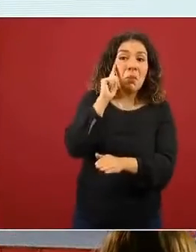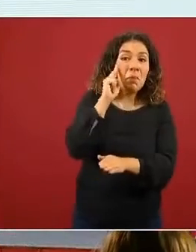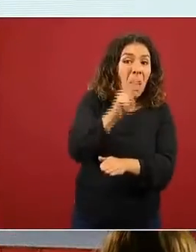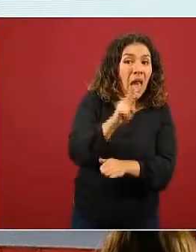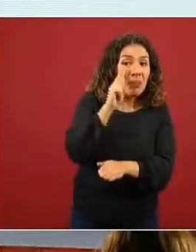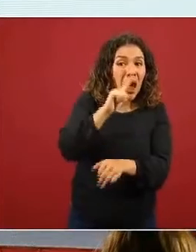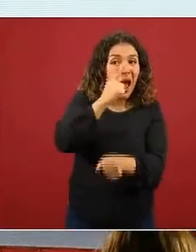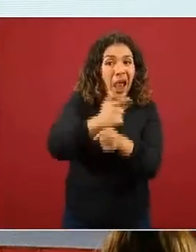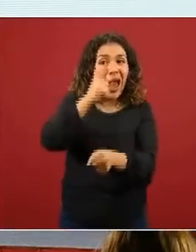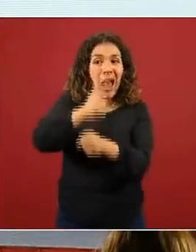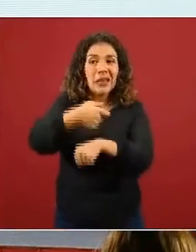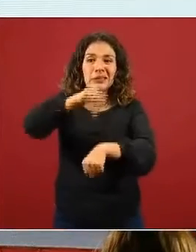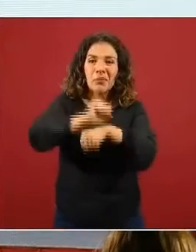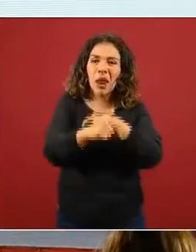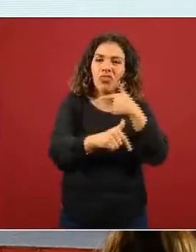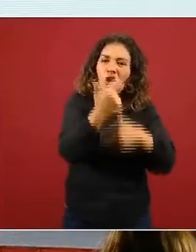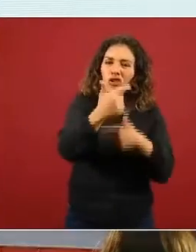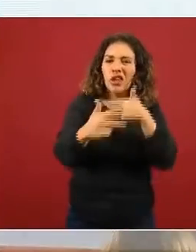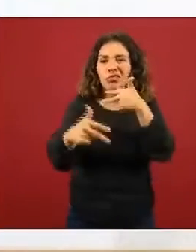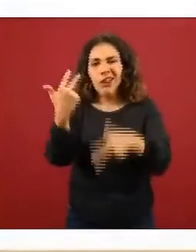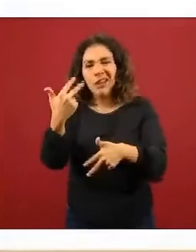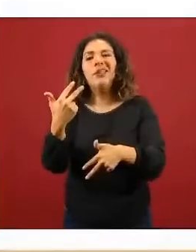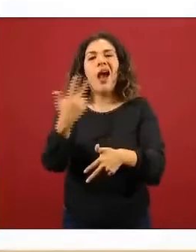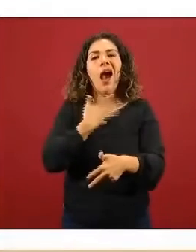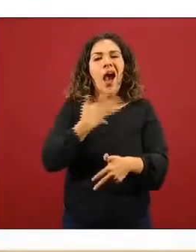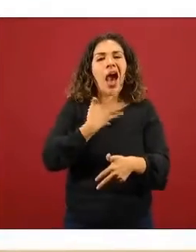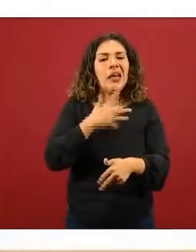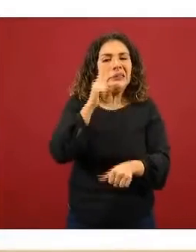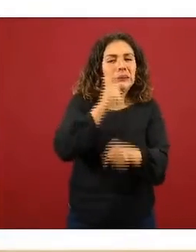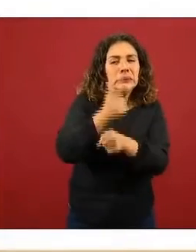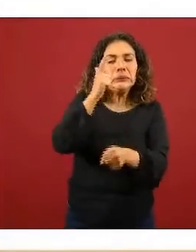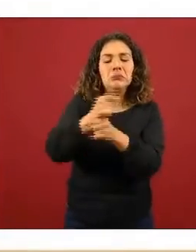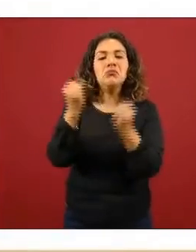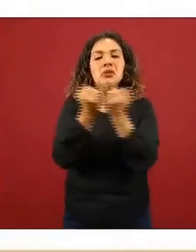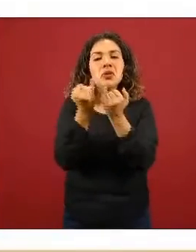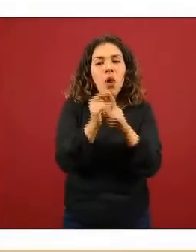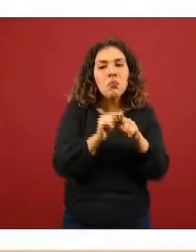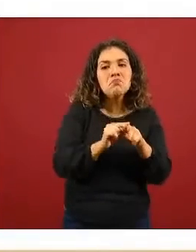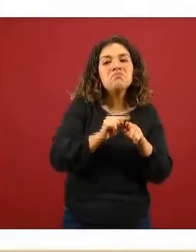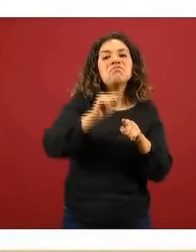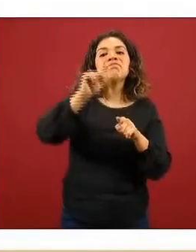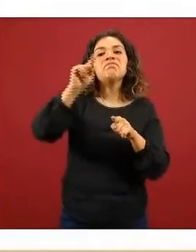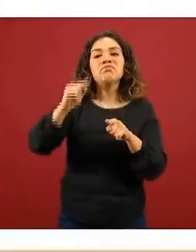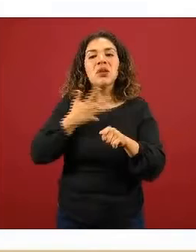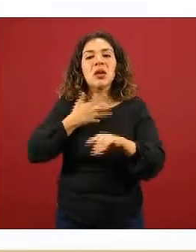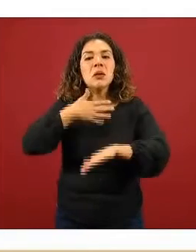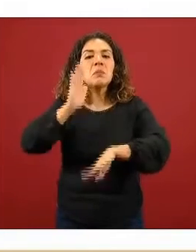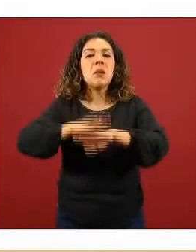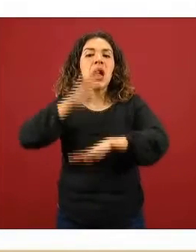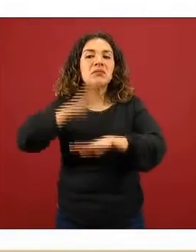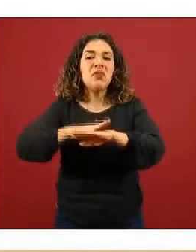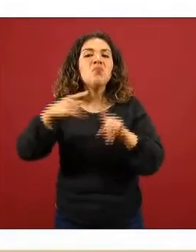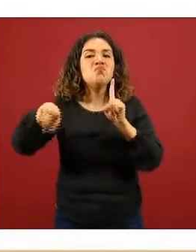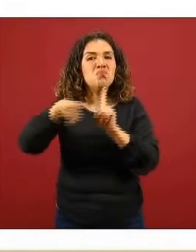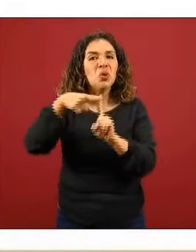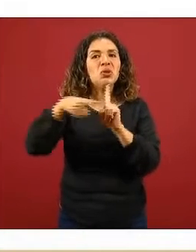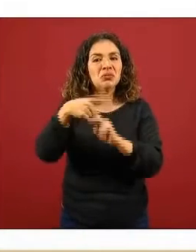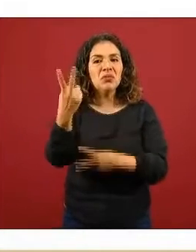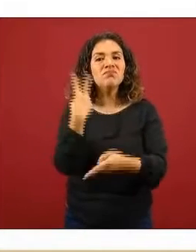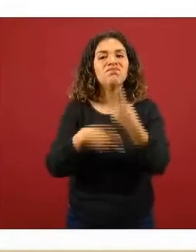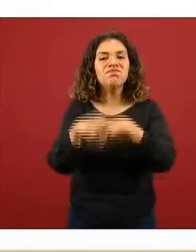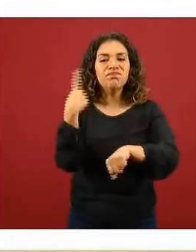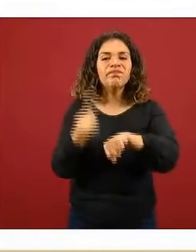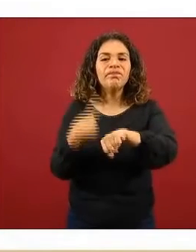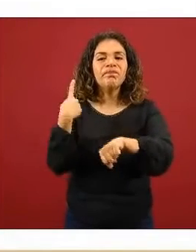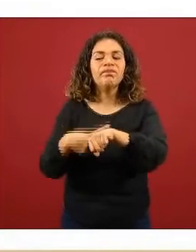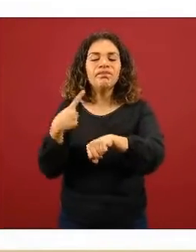la semana 12 y 13, donde precisamente podemos ver a la par un incremento en ese porcentaje de positividad. El porcentaje de